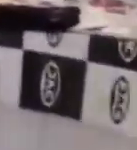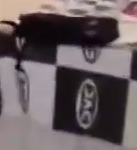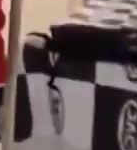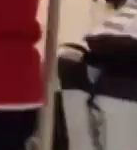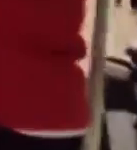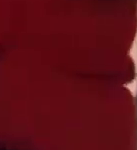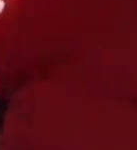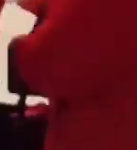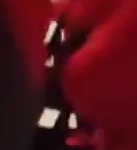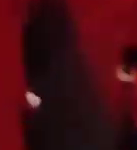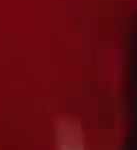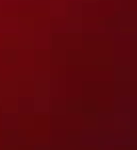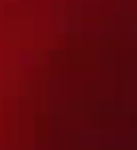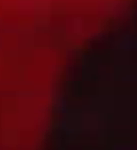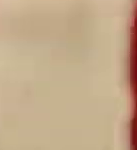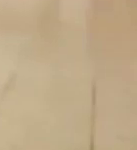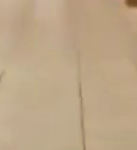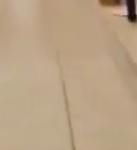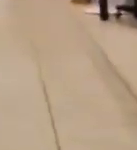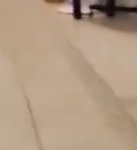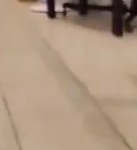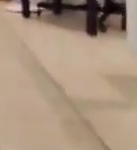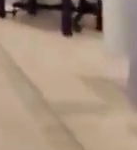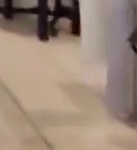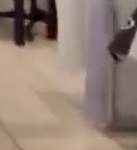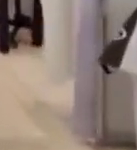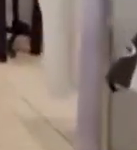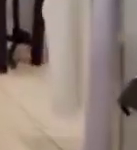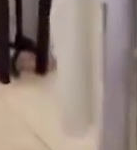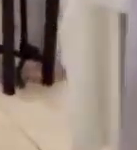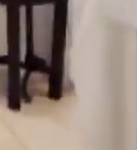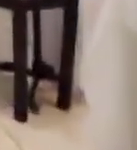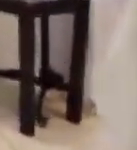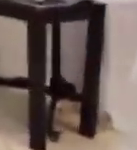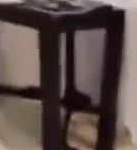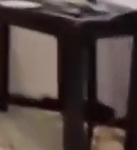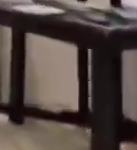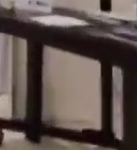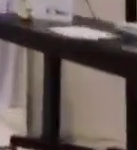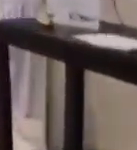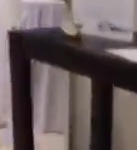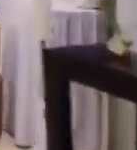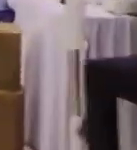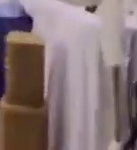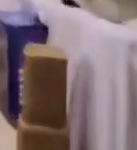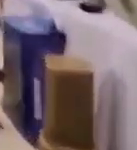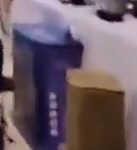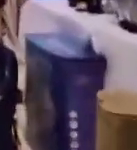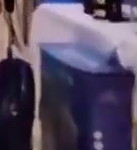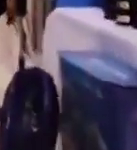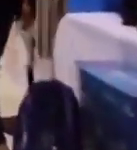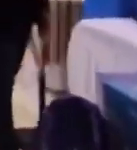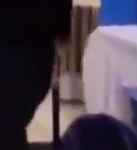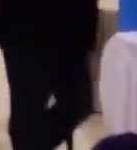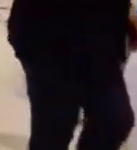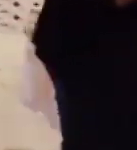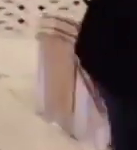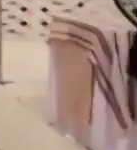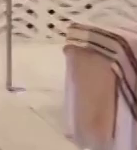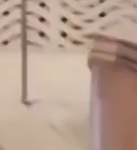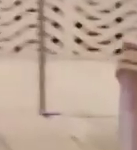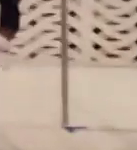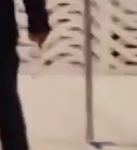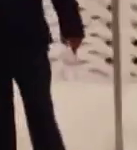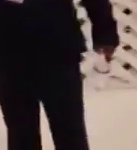de Comercio Exterior, Marian Aguirre Nienau, destacó que como resultado de la colaboración con el gobierno del